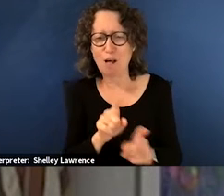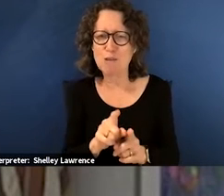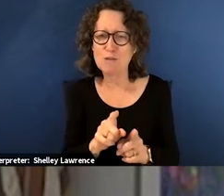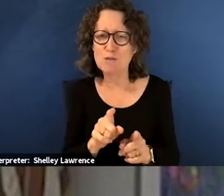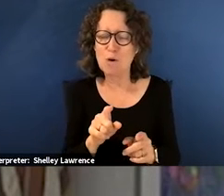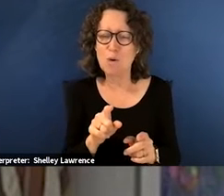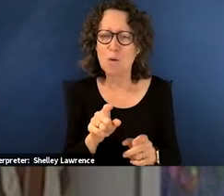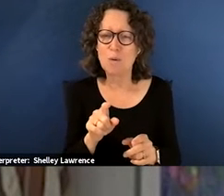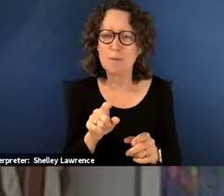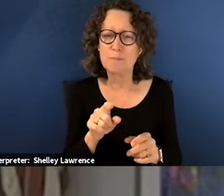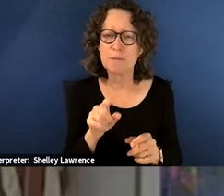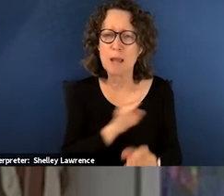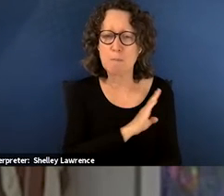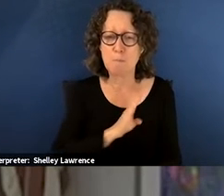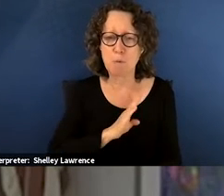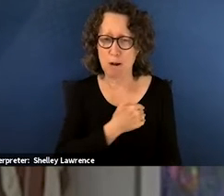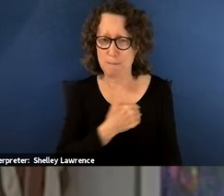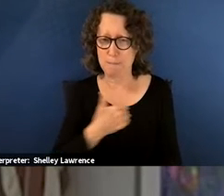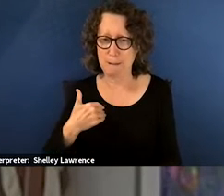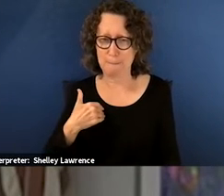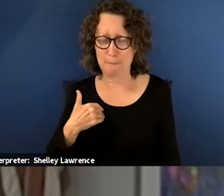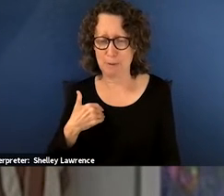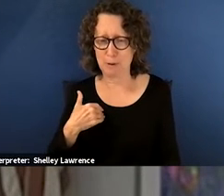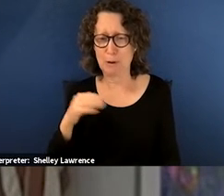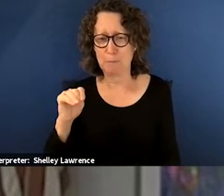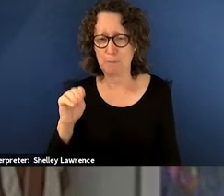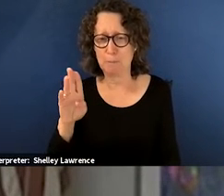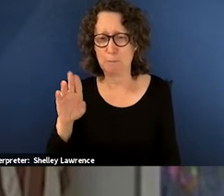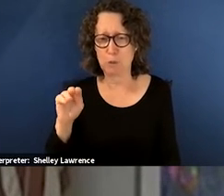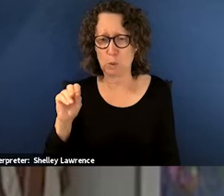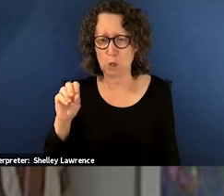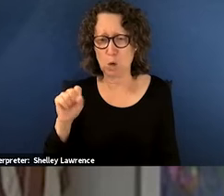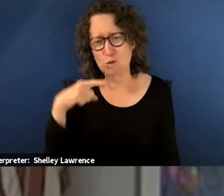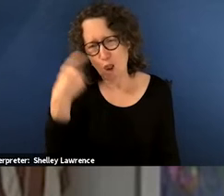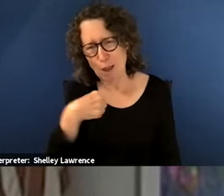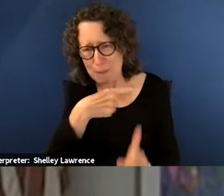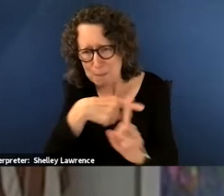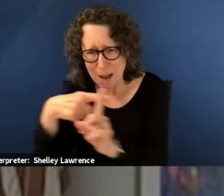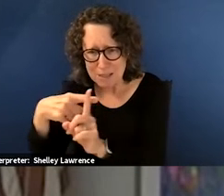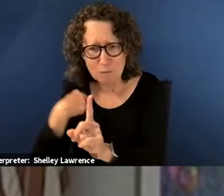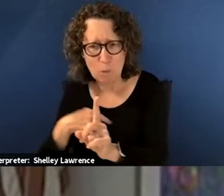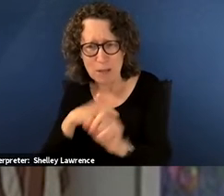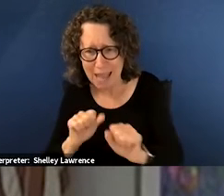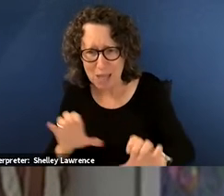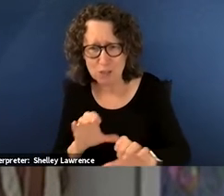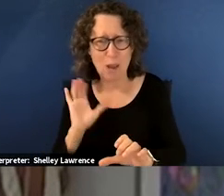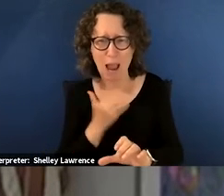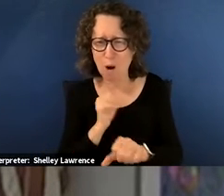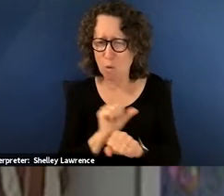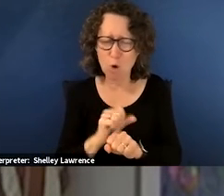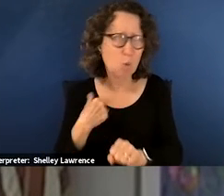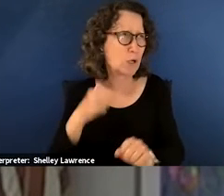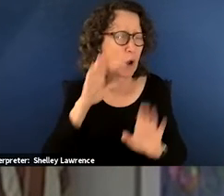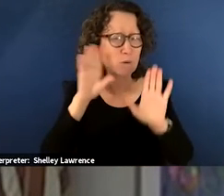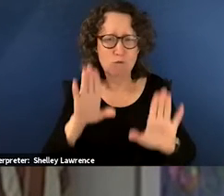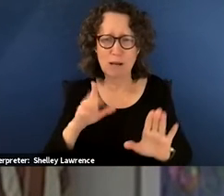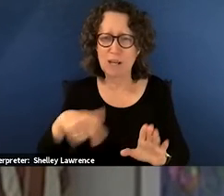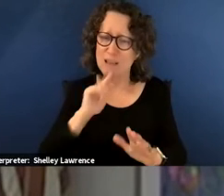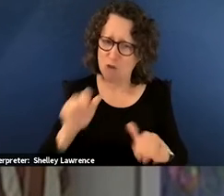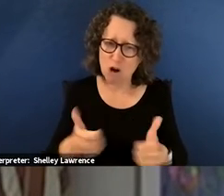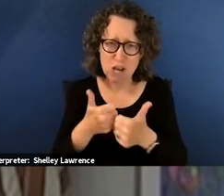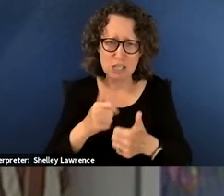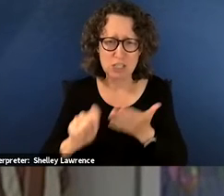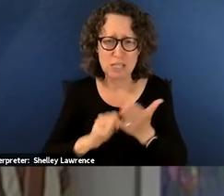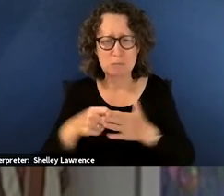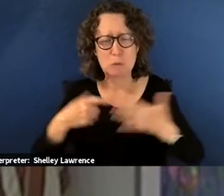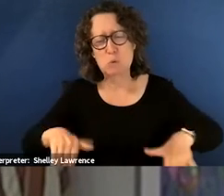también y reiterar los comentarios de los miembros del consejo y ver lo positivo del trabajo que estamos haciendo en estos